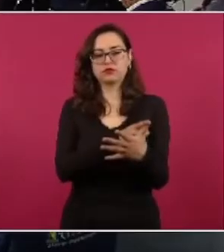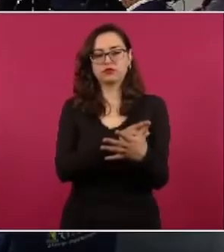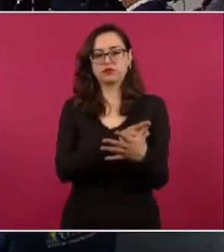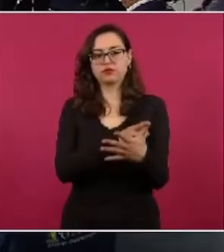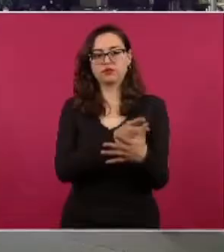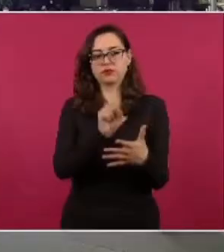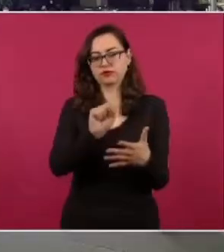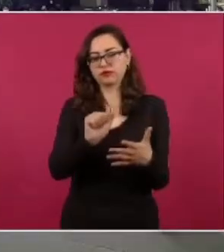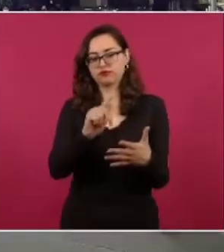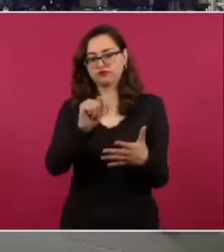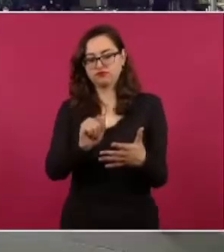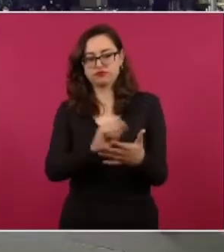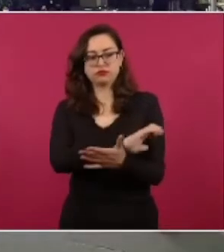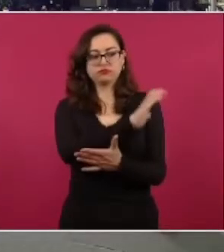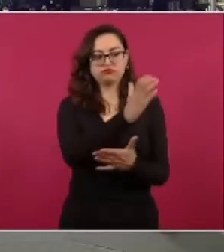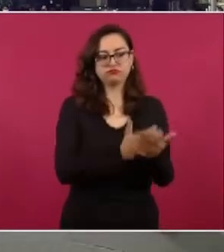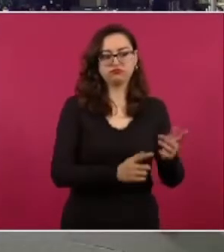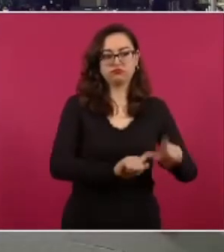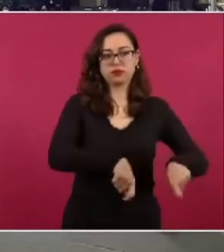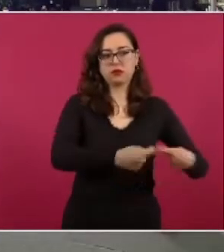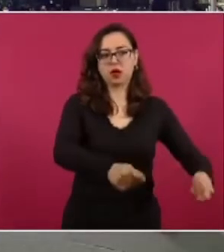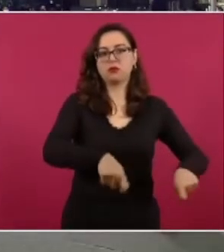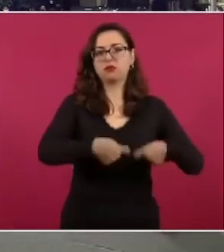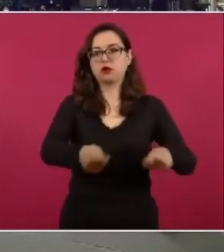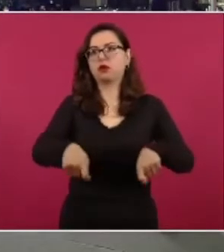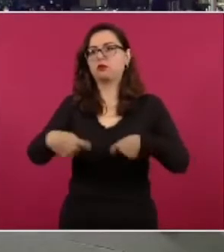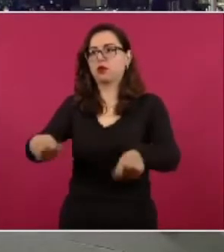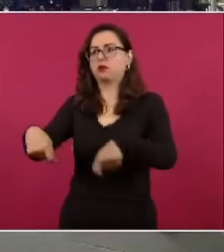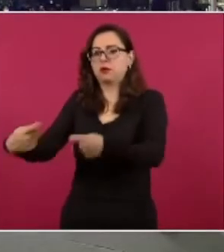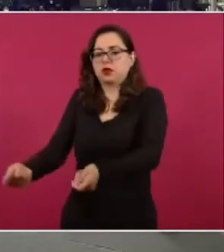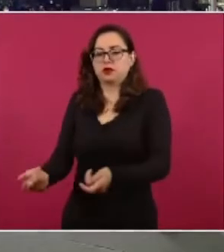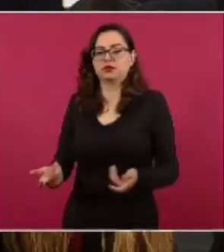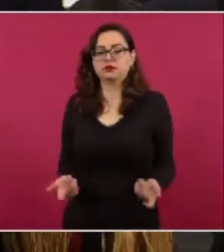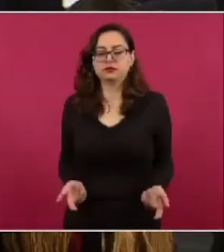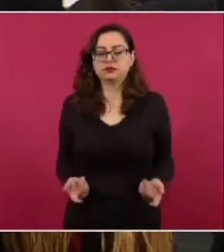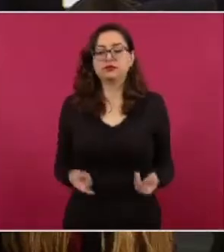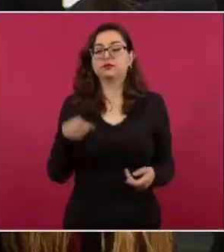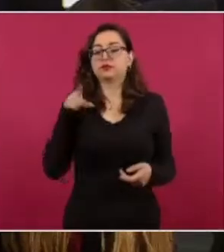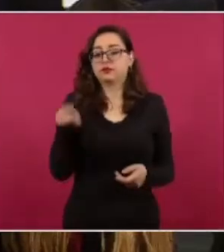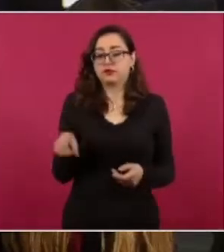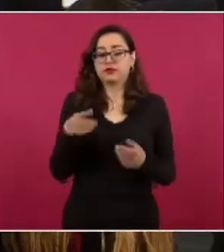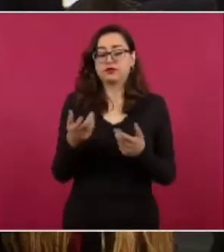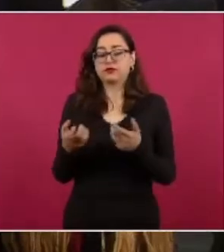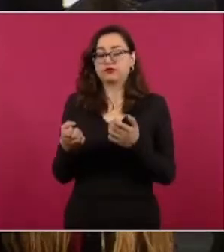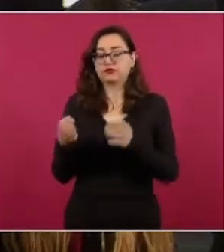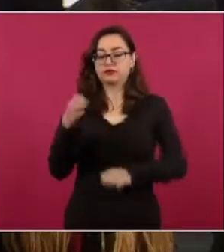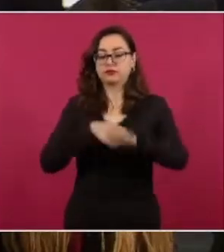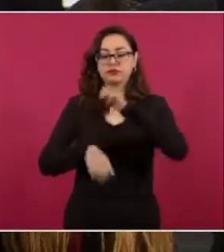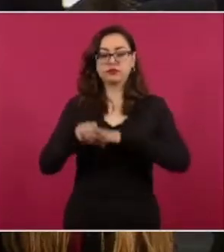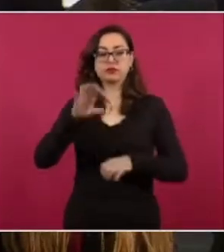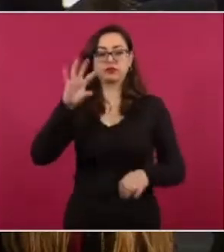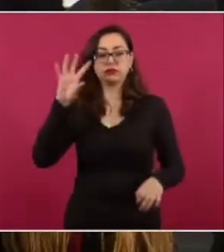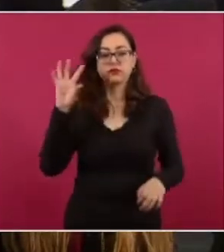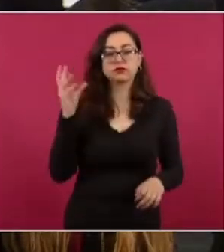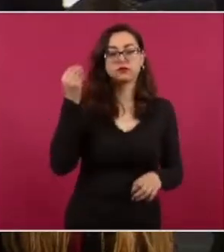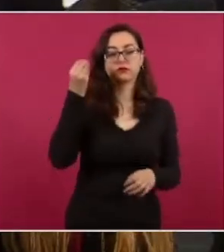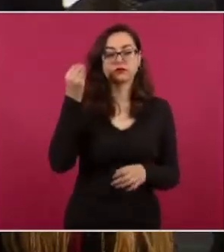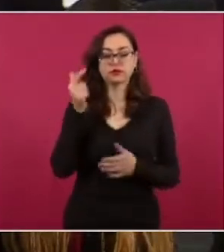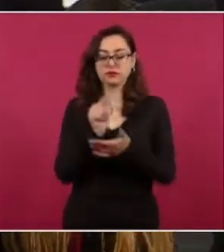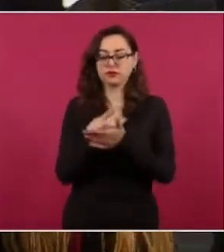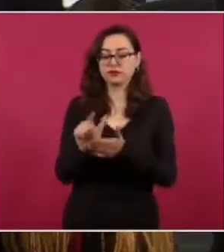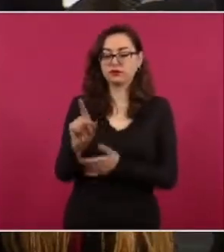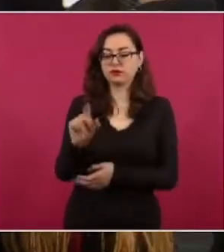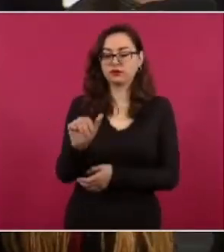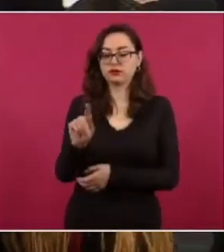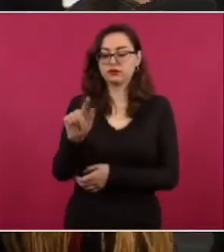Servicio de Administración Tributaria. En el caso de la empresa Tecnolimpieza Delta, el gobierno federal le ha